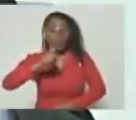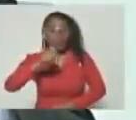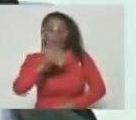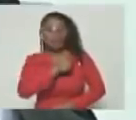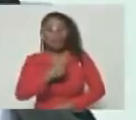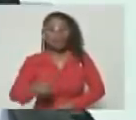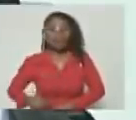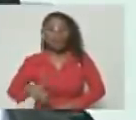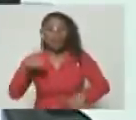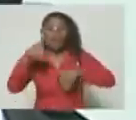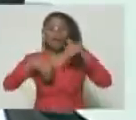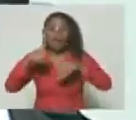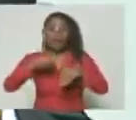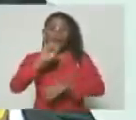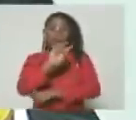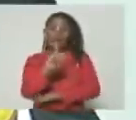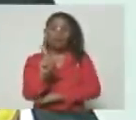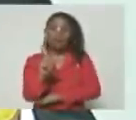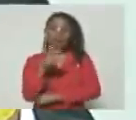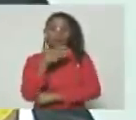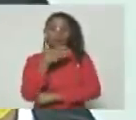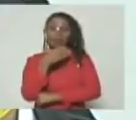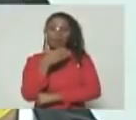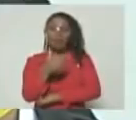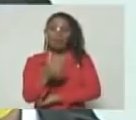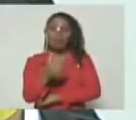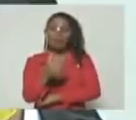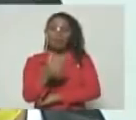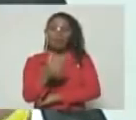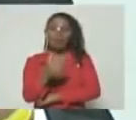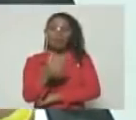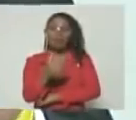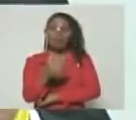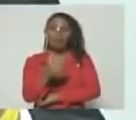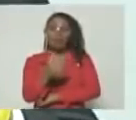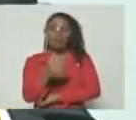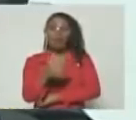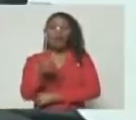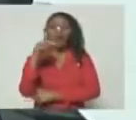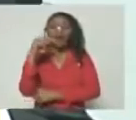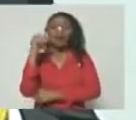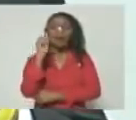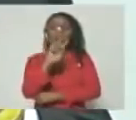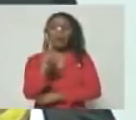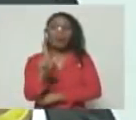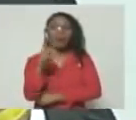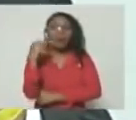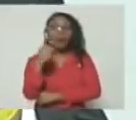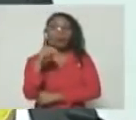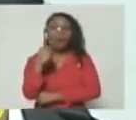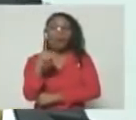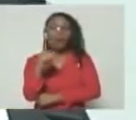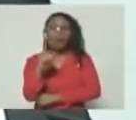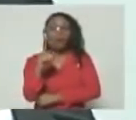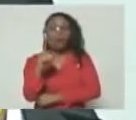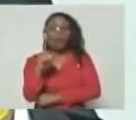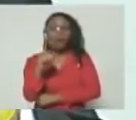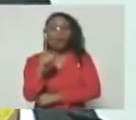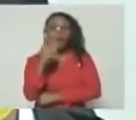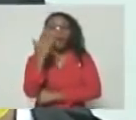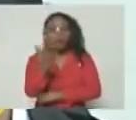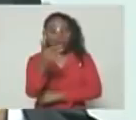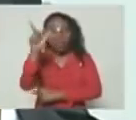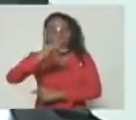que en las elecciones del 21 de diciembre, el 21 de noviembre, el 21 de noviembre, a usted le